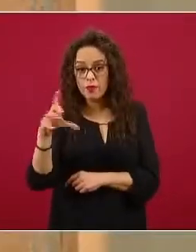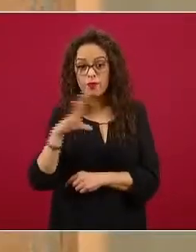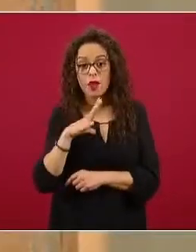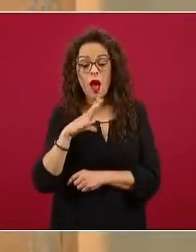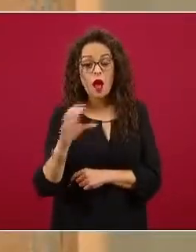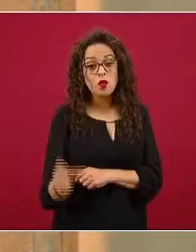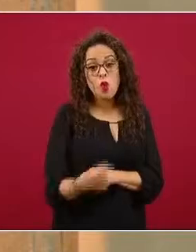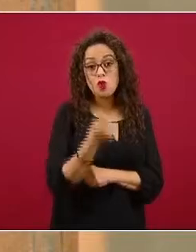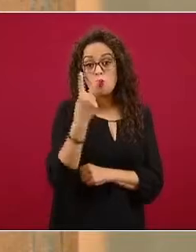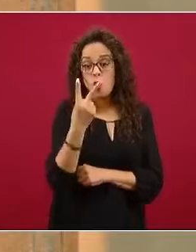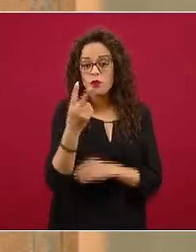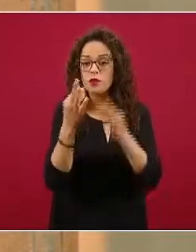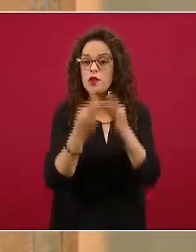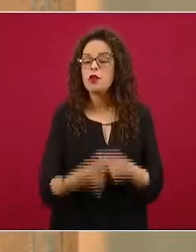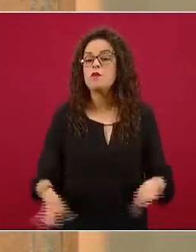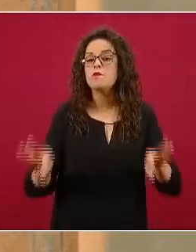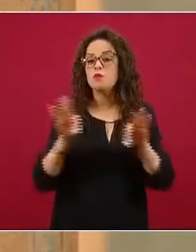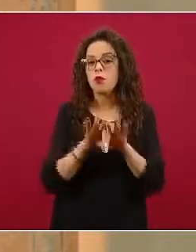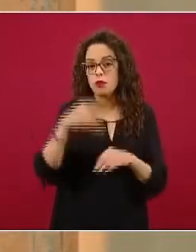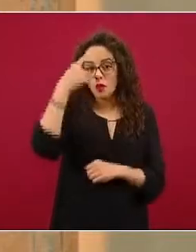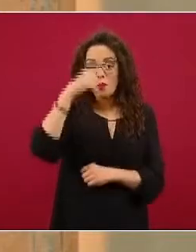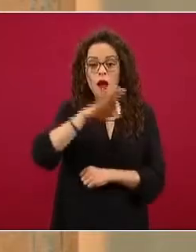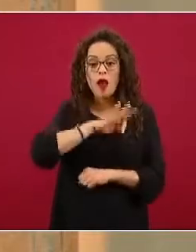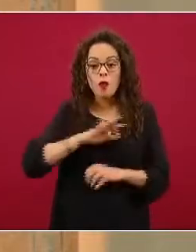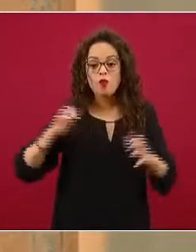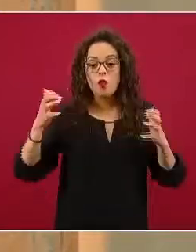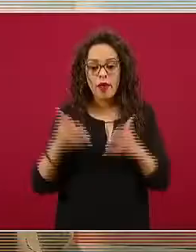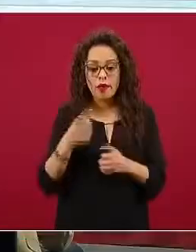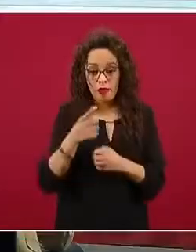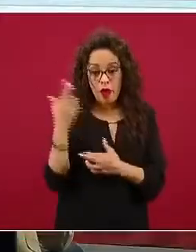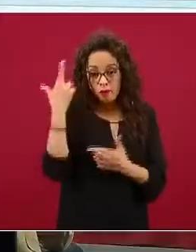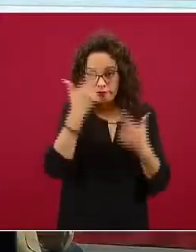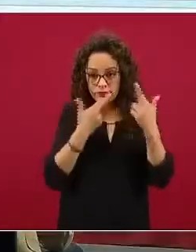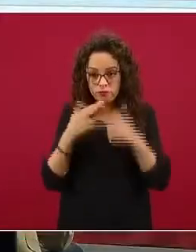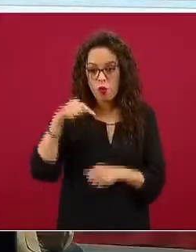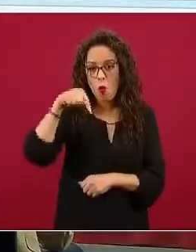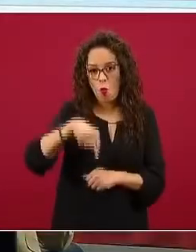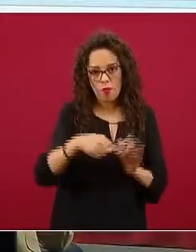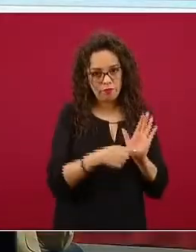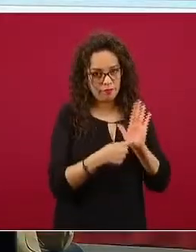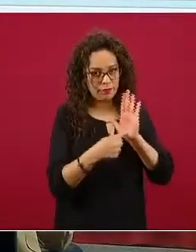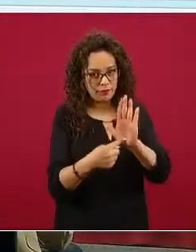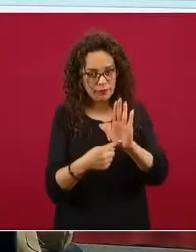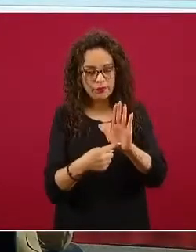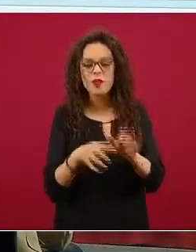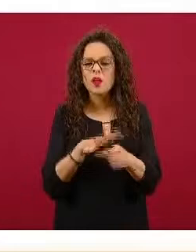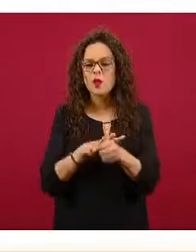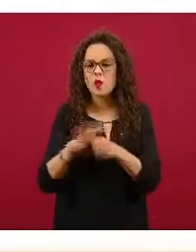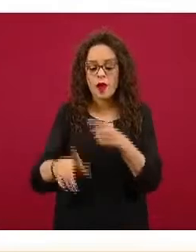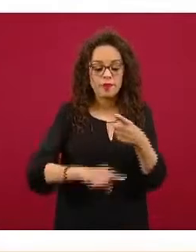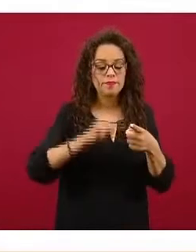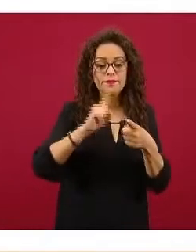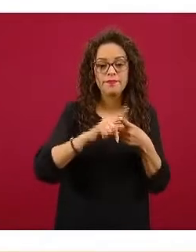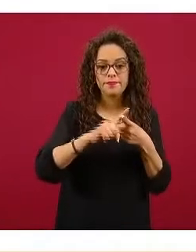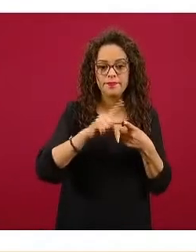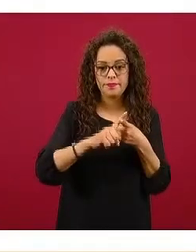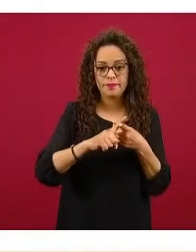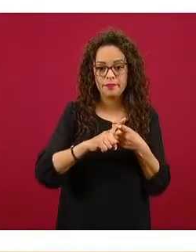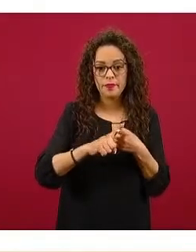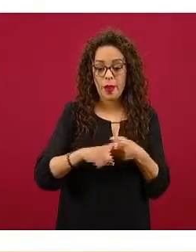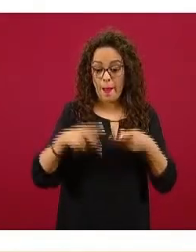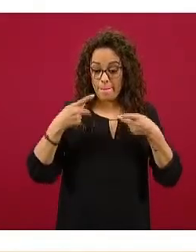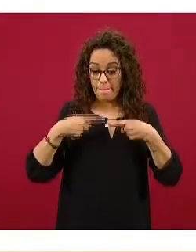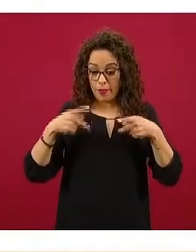variables que son fundamentales para poder realizar este análisis que hoy se presenta. Una de ellas es la variable si la persona